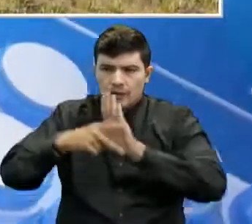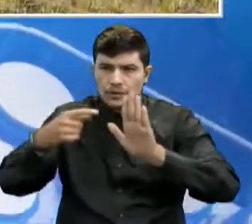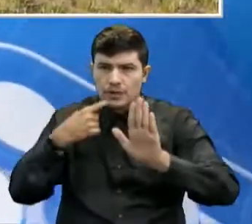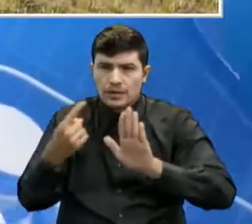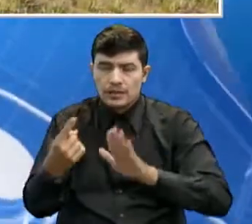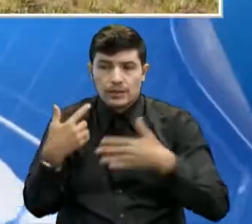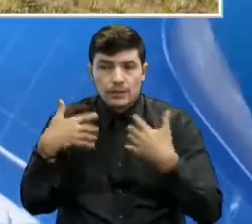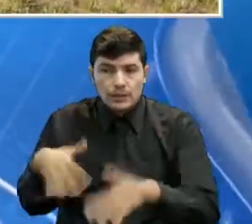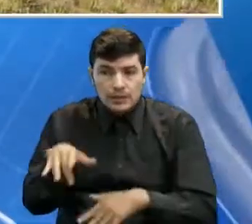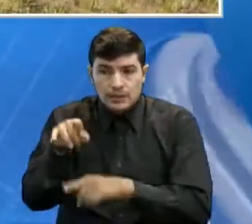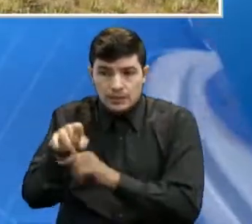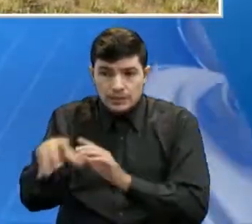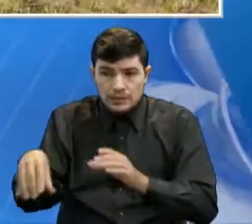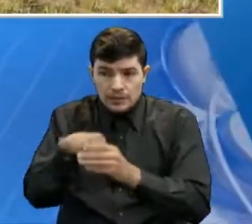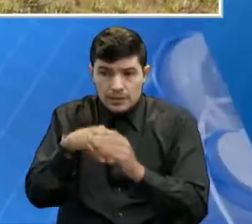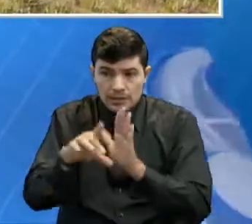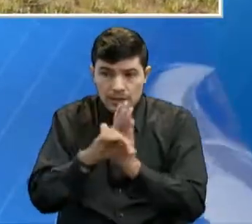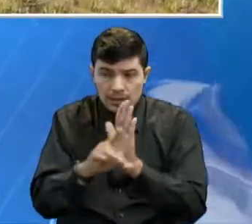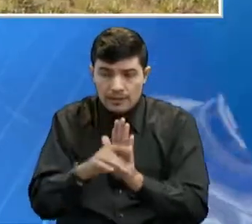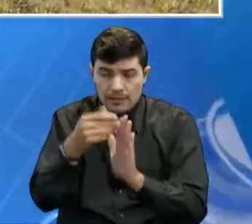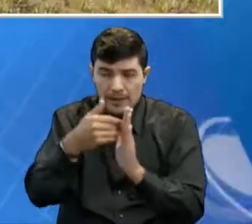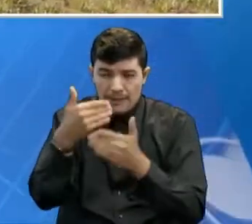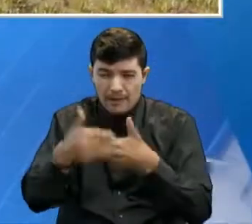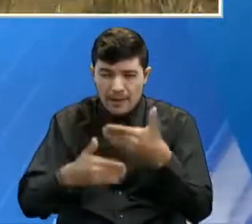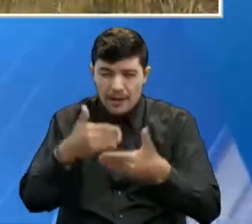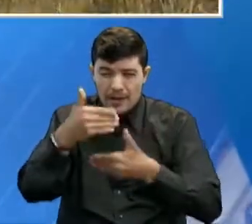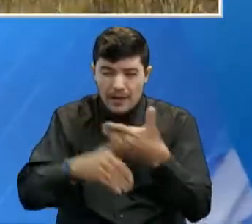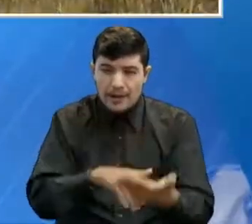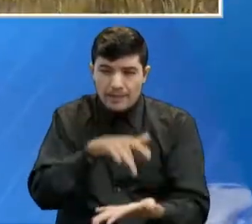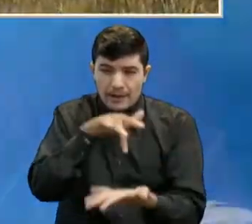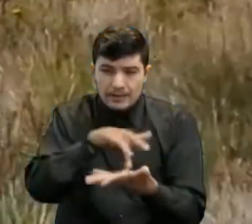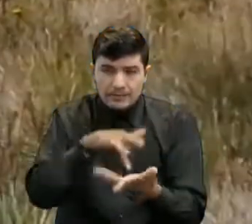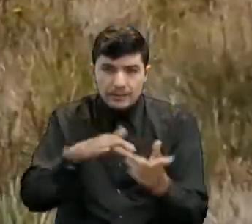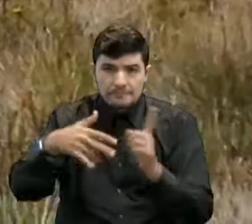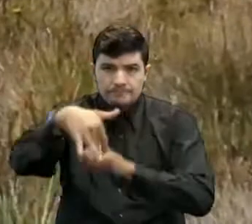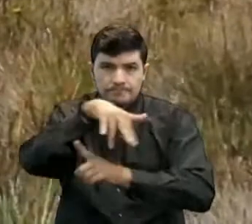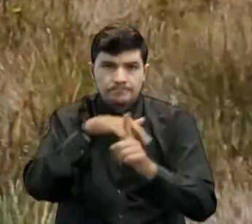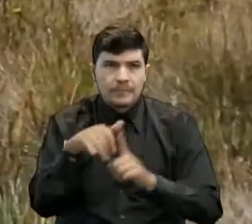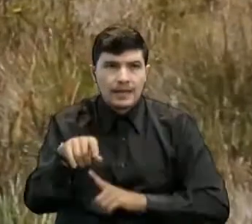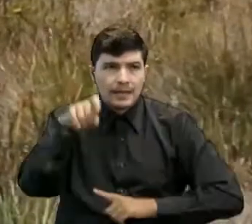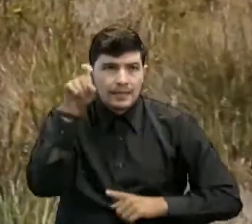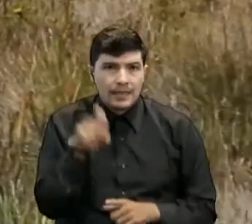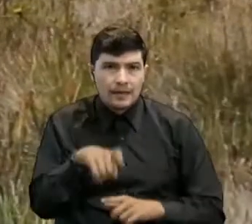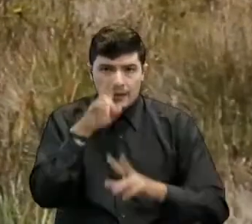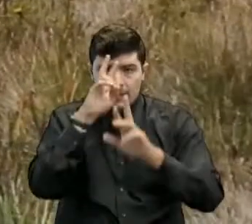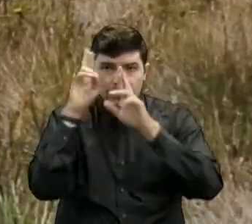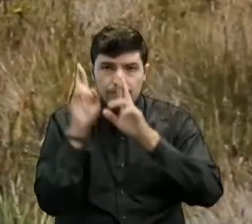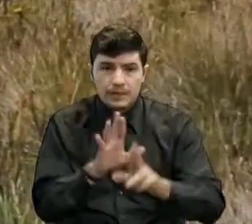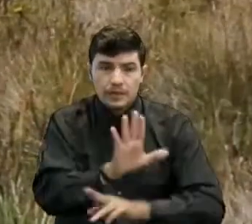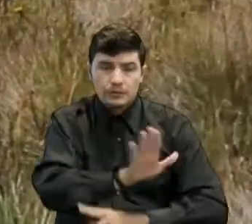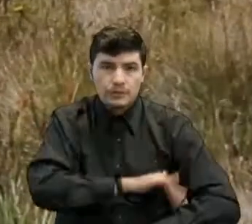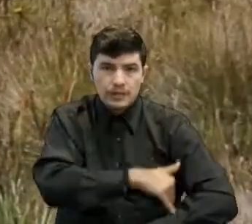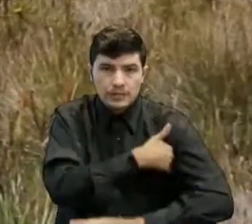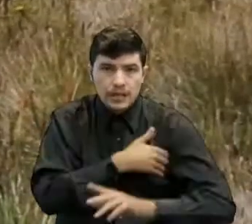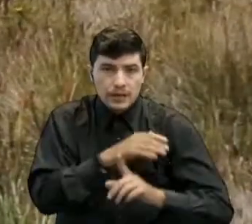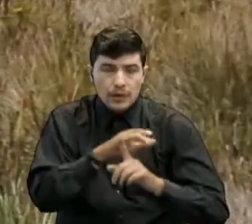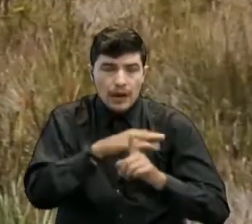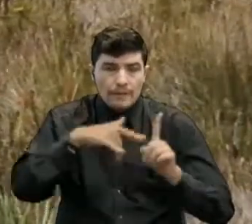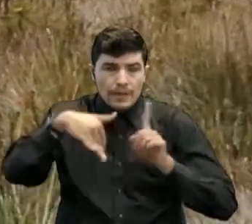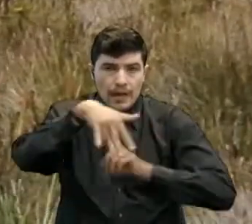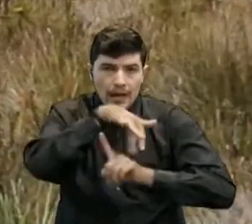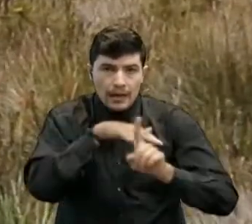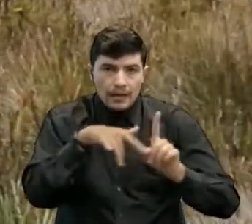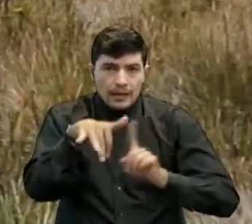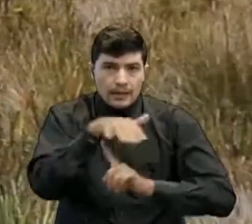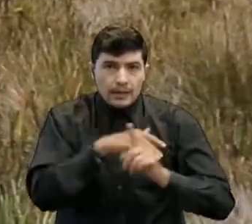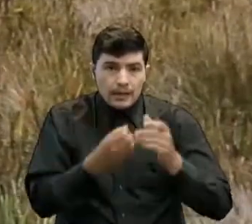criterios establecidos en la T361 sobre el proceso de participación ambiental deben ser respetados por el Ministerio de Ambiente